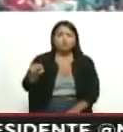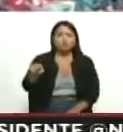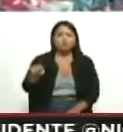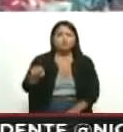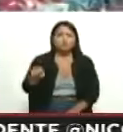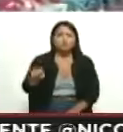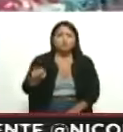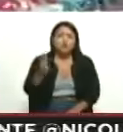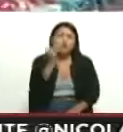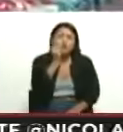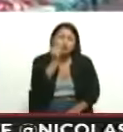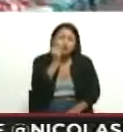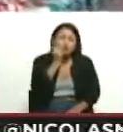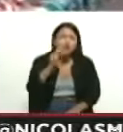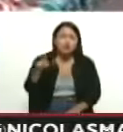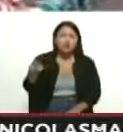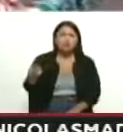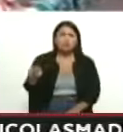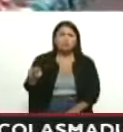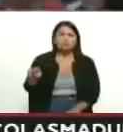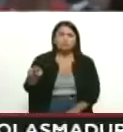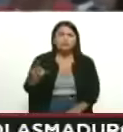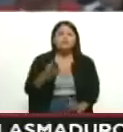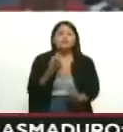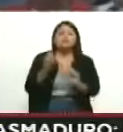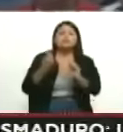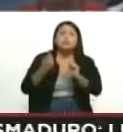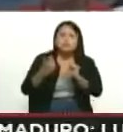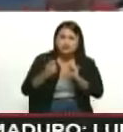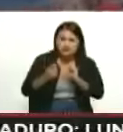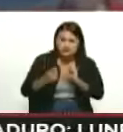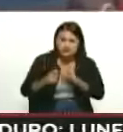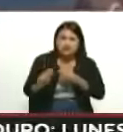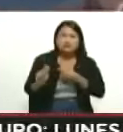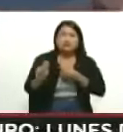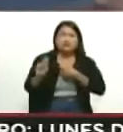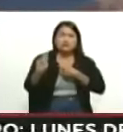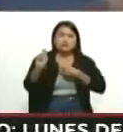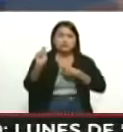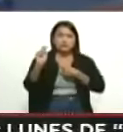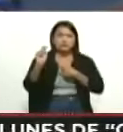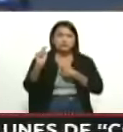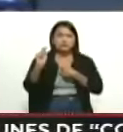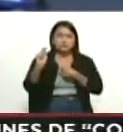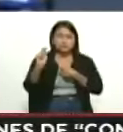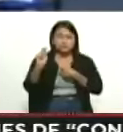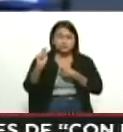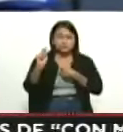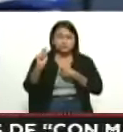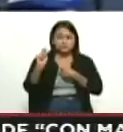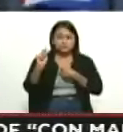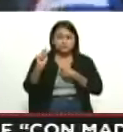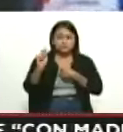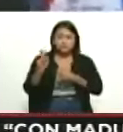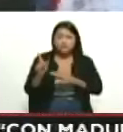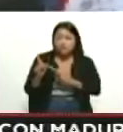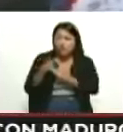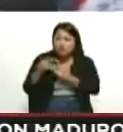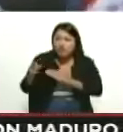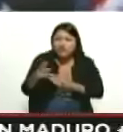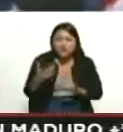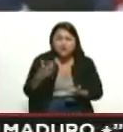además grosera, pretende sobre territorio que no tiene discusión